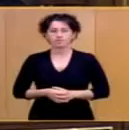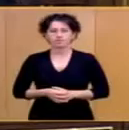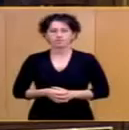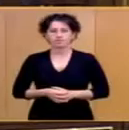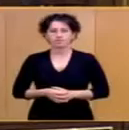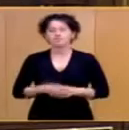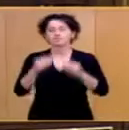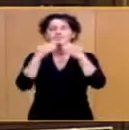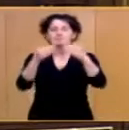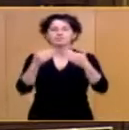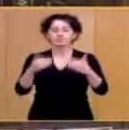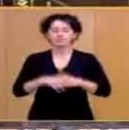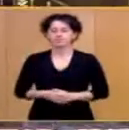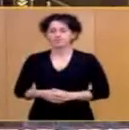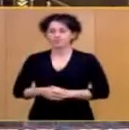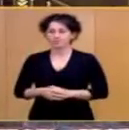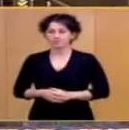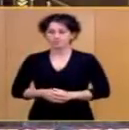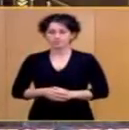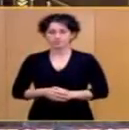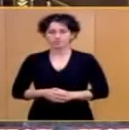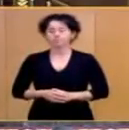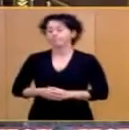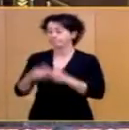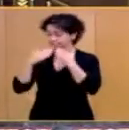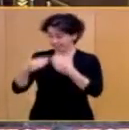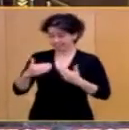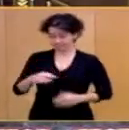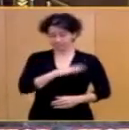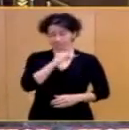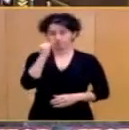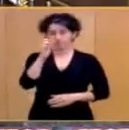lingua. Muchas gracias, señor presidente. Muchas gracias, señor Jorquera.